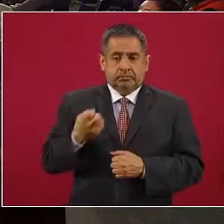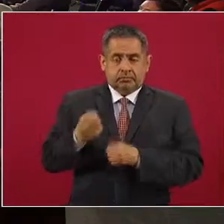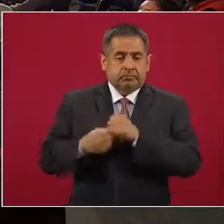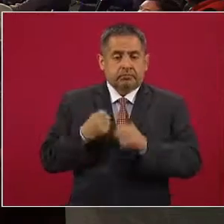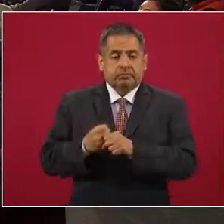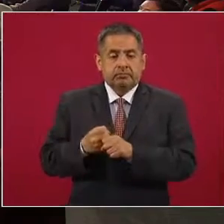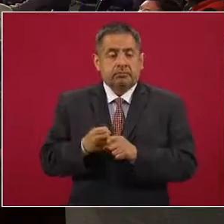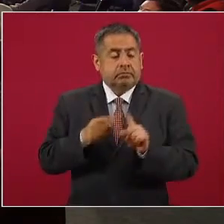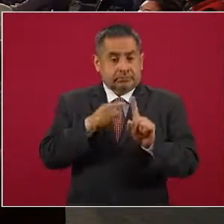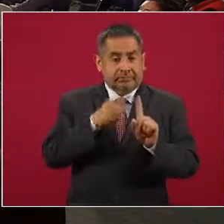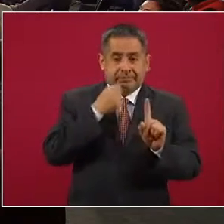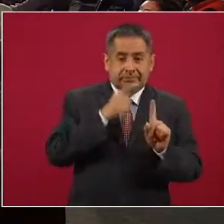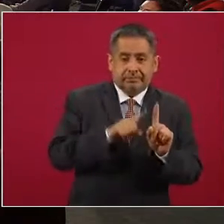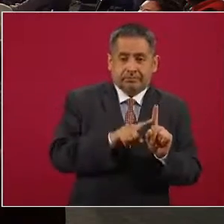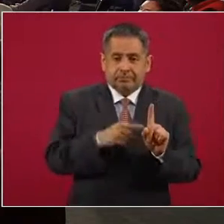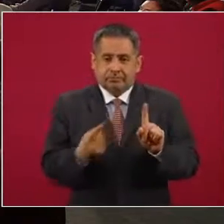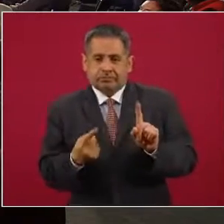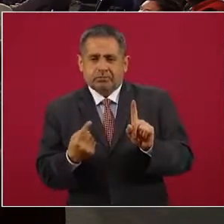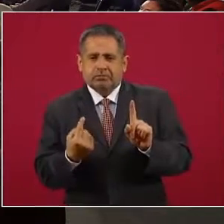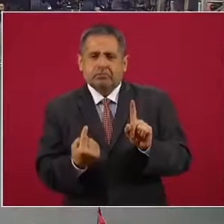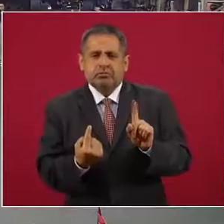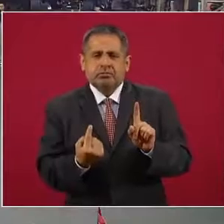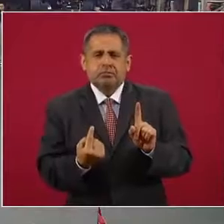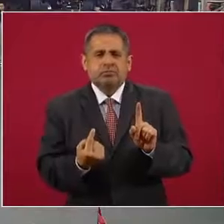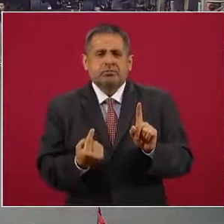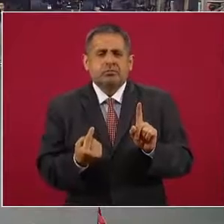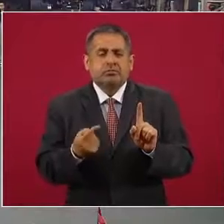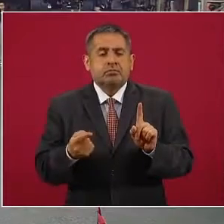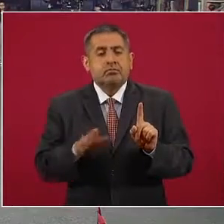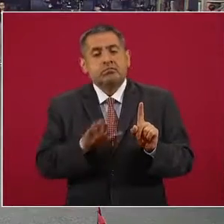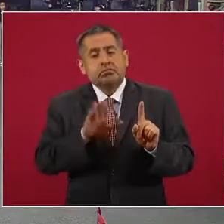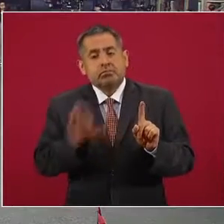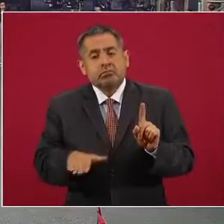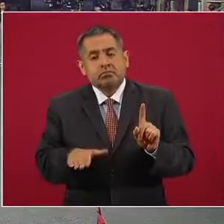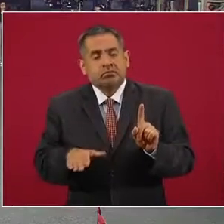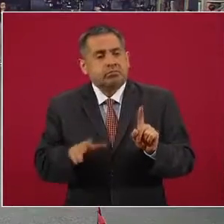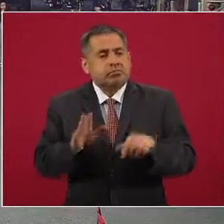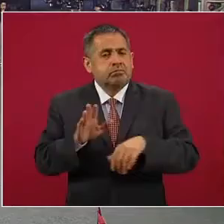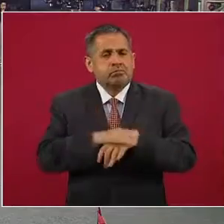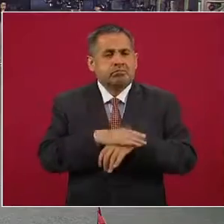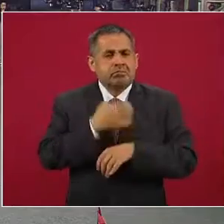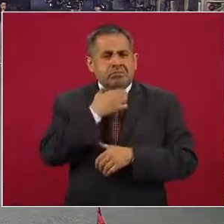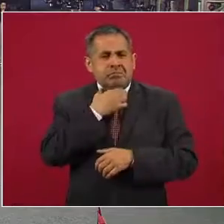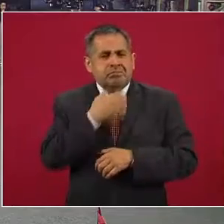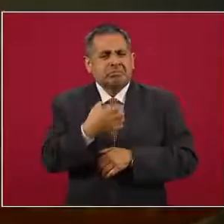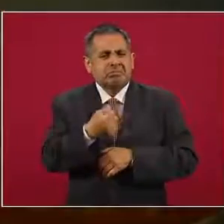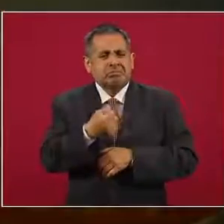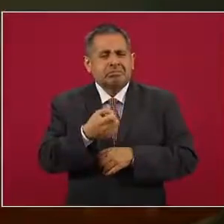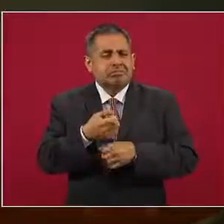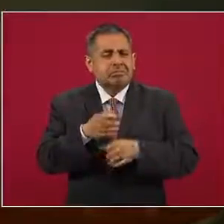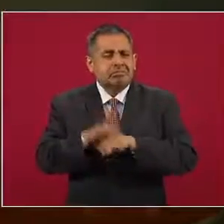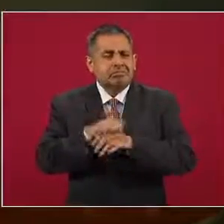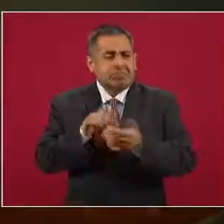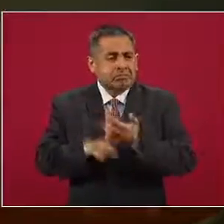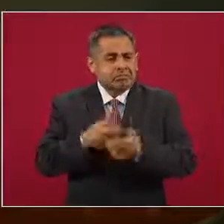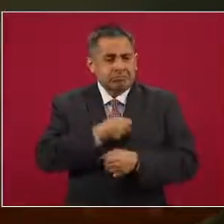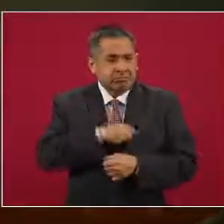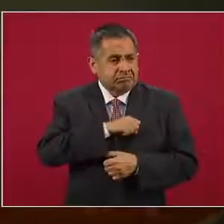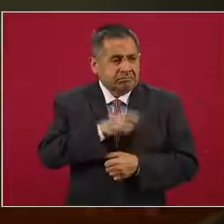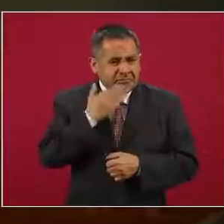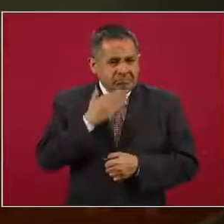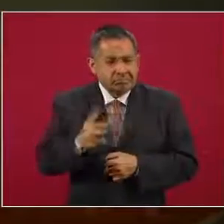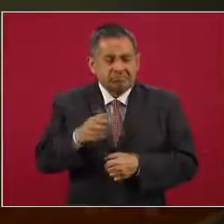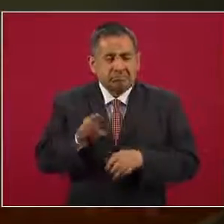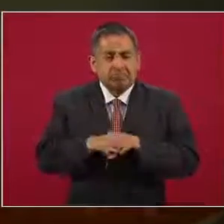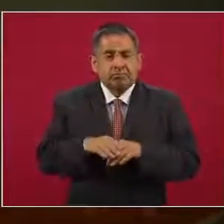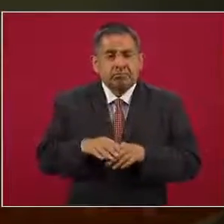la hermana pequeña de esta niña fue muerta por broncoaspiración después de que era una niña sana y de